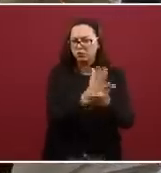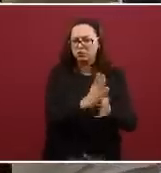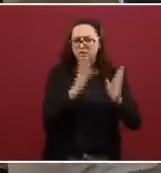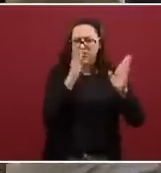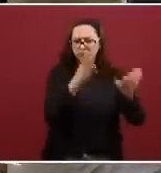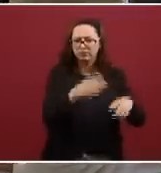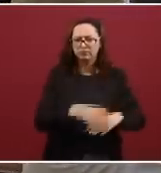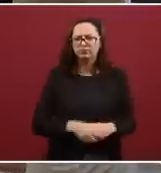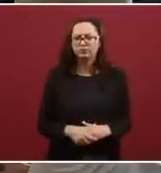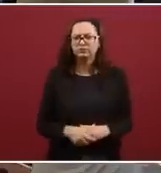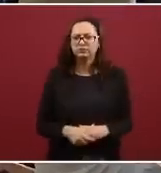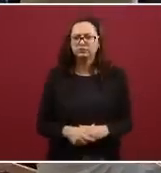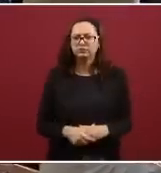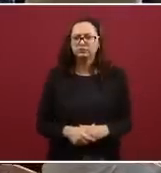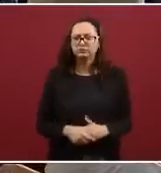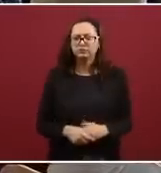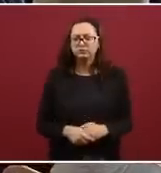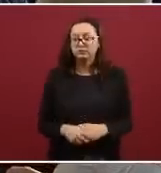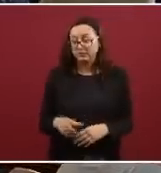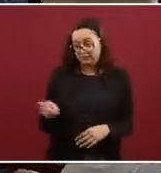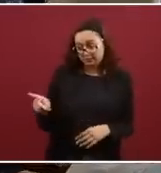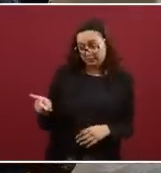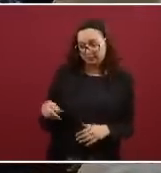usted que lleva mucho rato